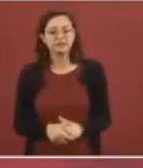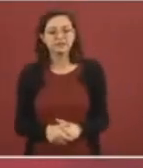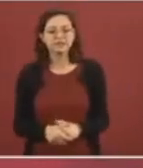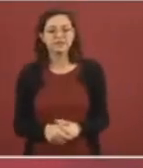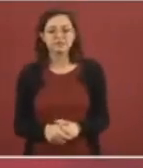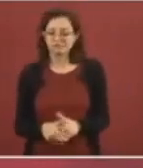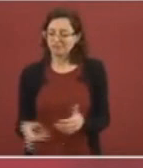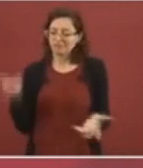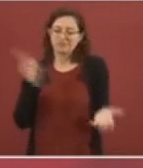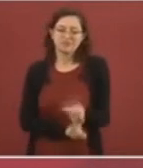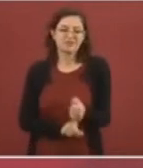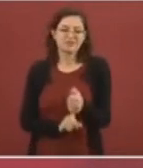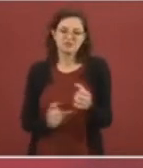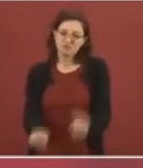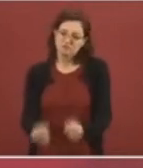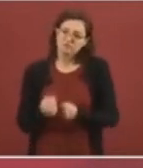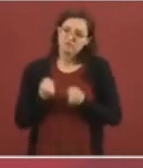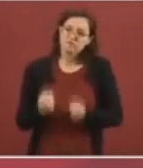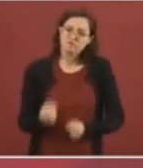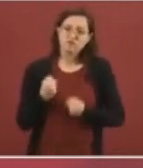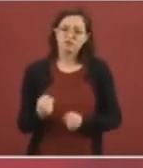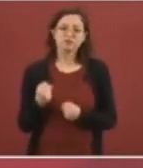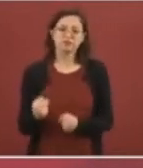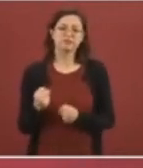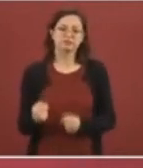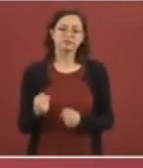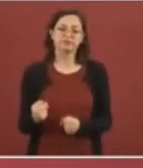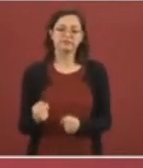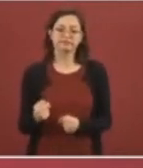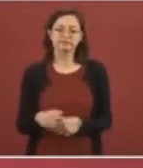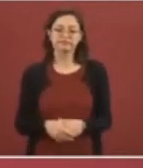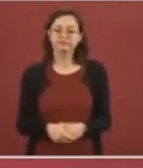Una fuerza muy poderosa que hicieron